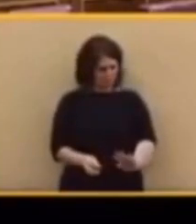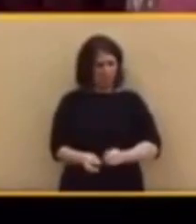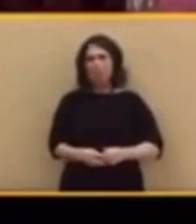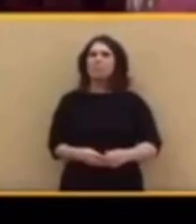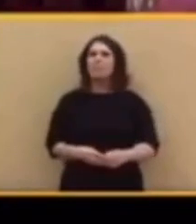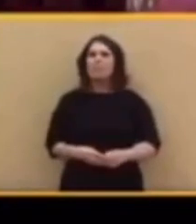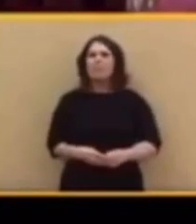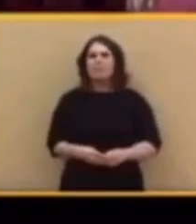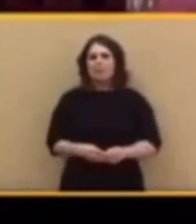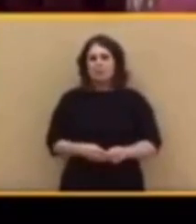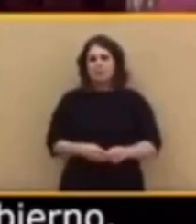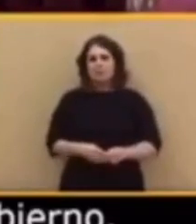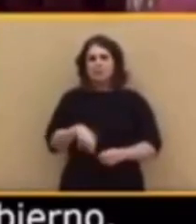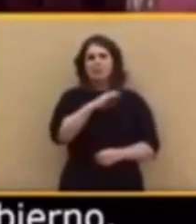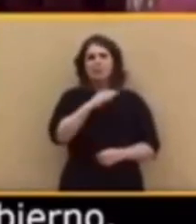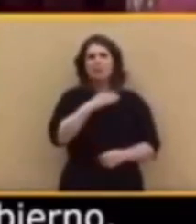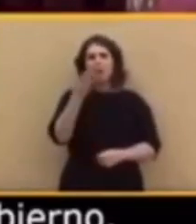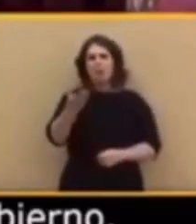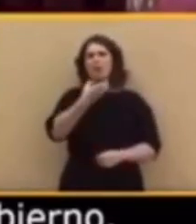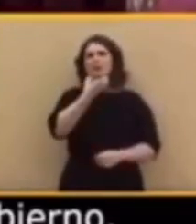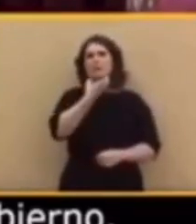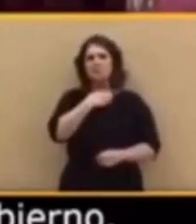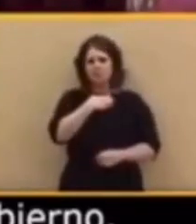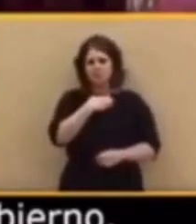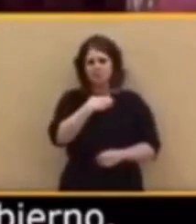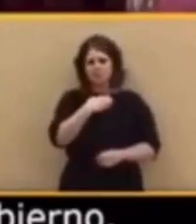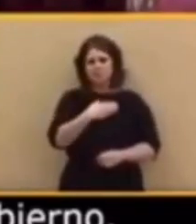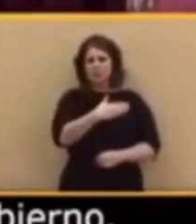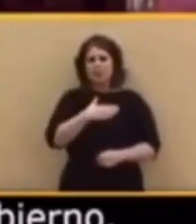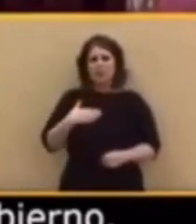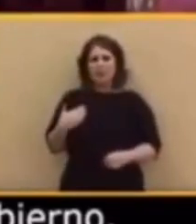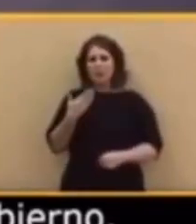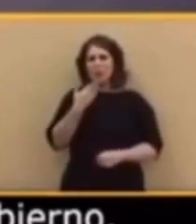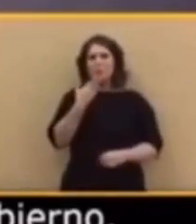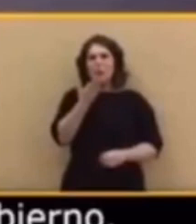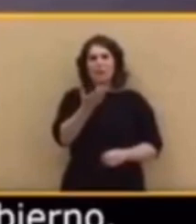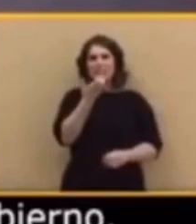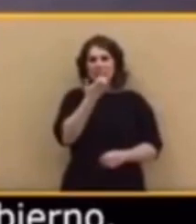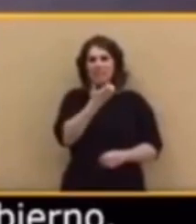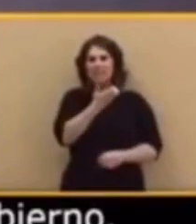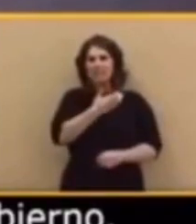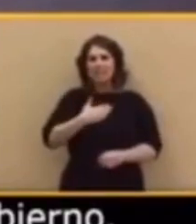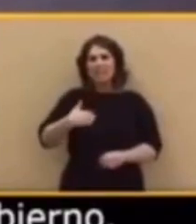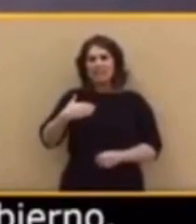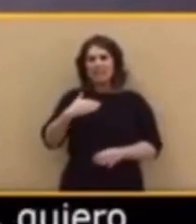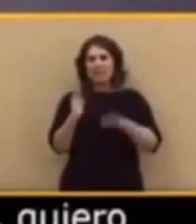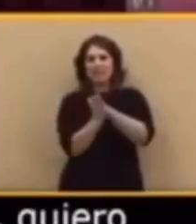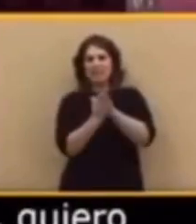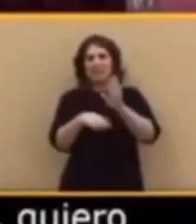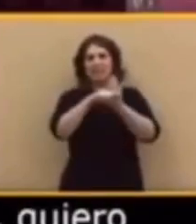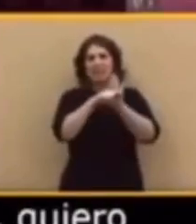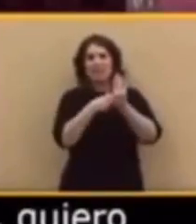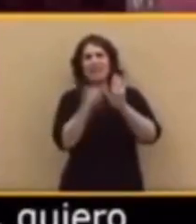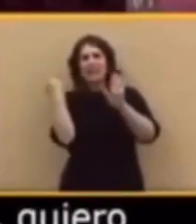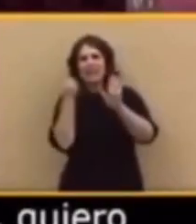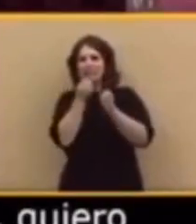Señora Álvarez de Toledo, señora Álvarez de Toledo, quiero pedirle, si quiere retirar, por favor, del diario de sesiones la expresión «su